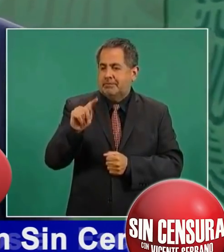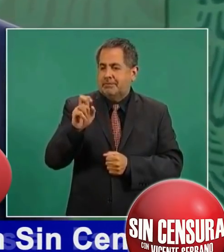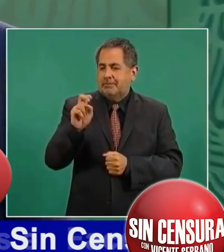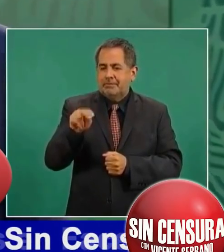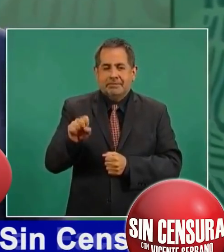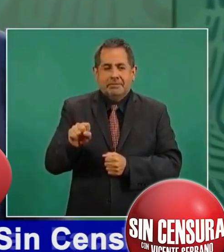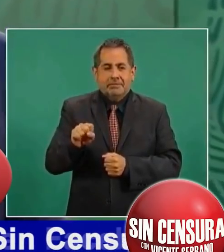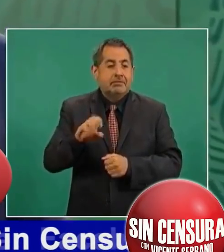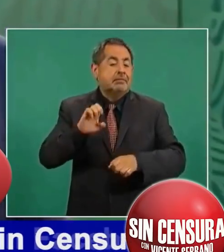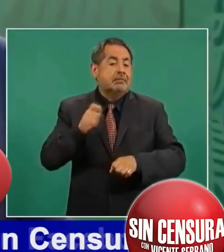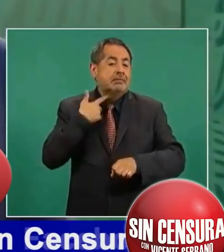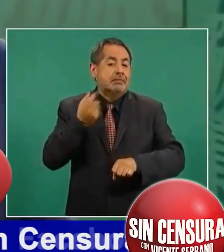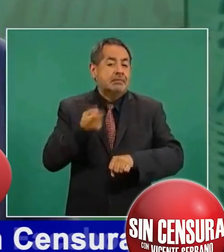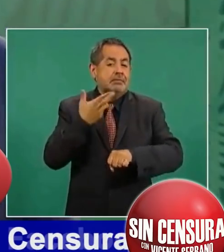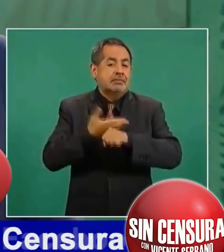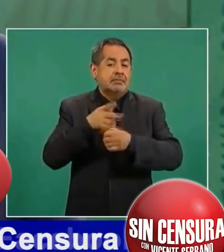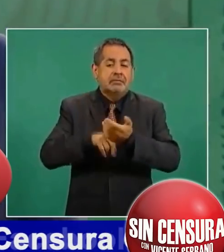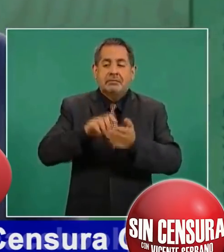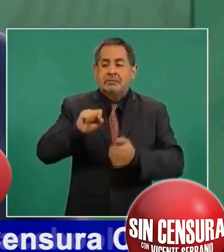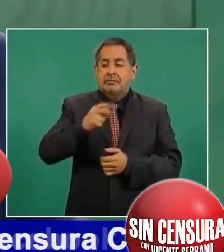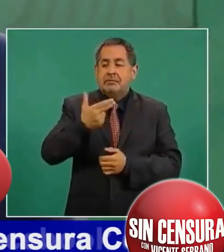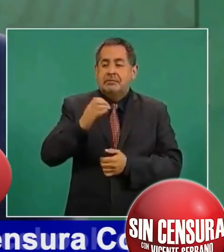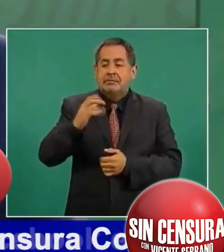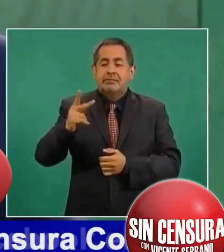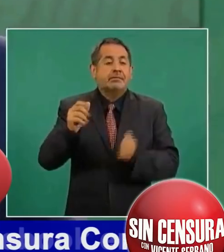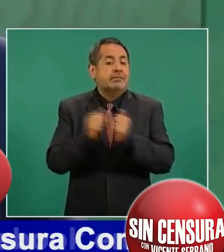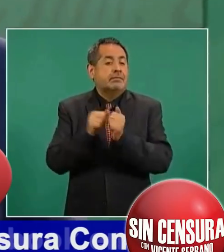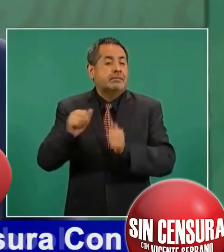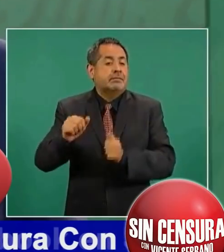que era secretario de Hacienda de Calderón.